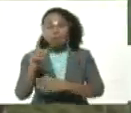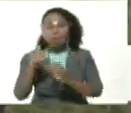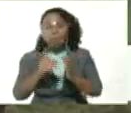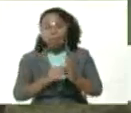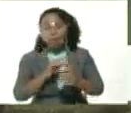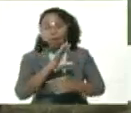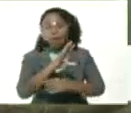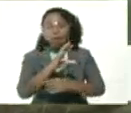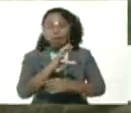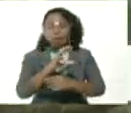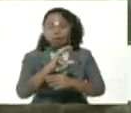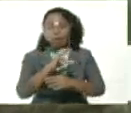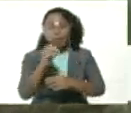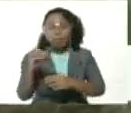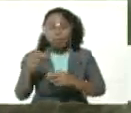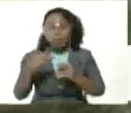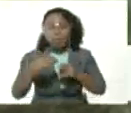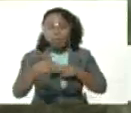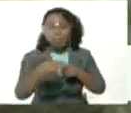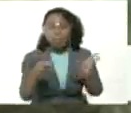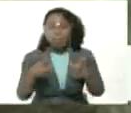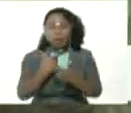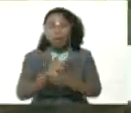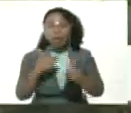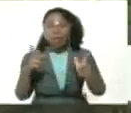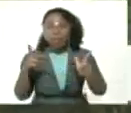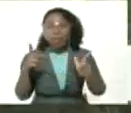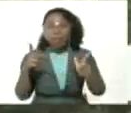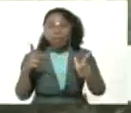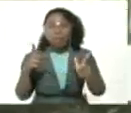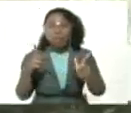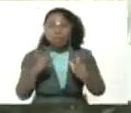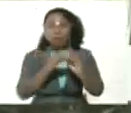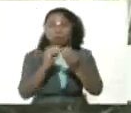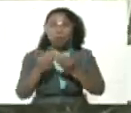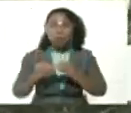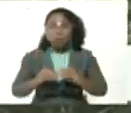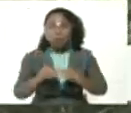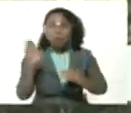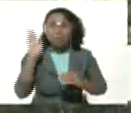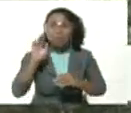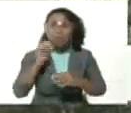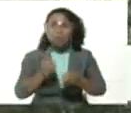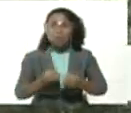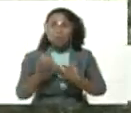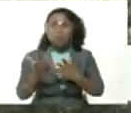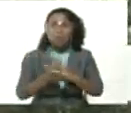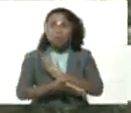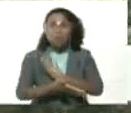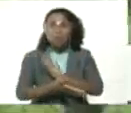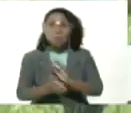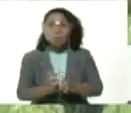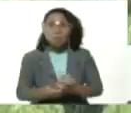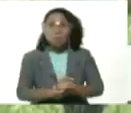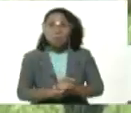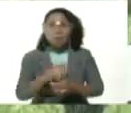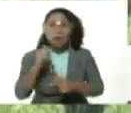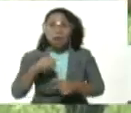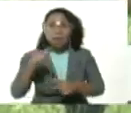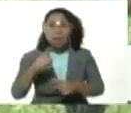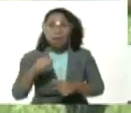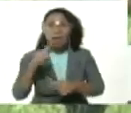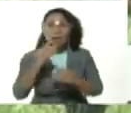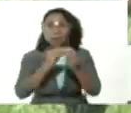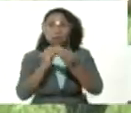61.500 hectáreas libres, declaradas libres de brucelosis. Acá, el Hato Cimarrón es un